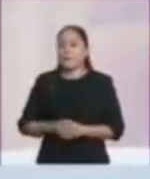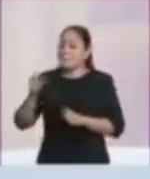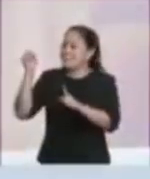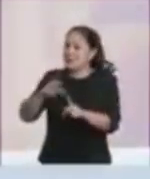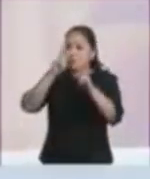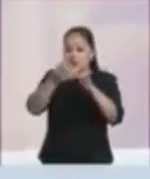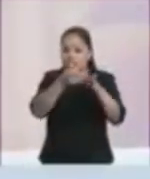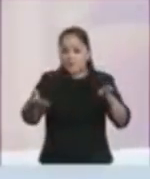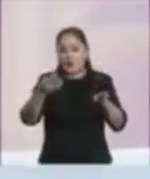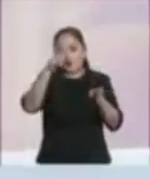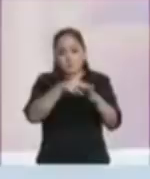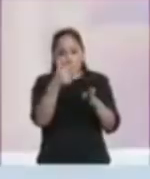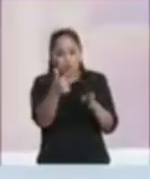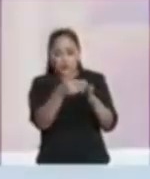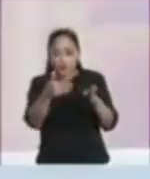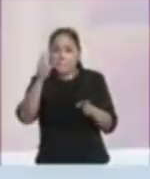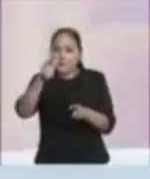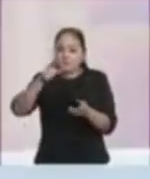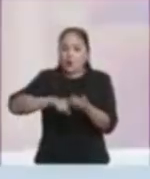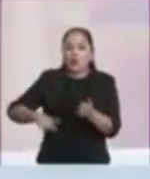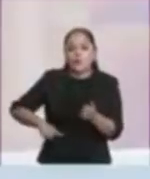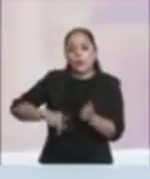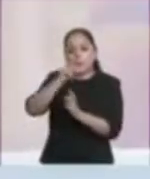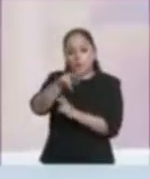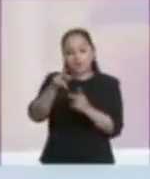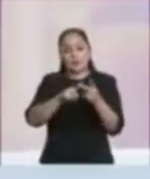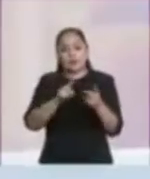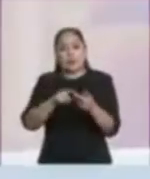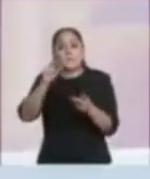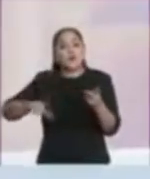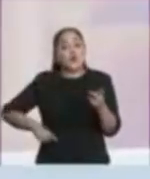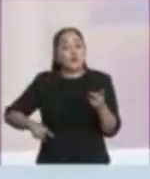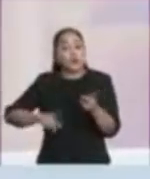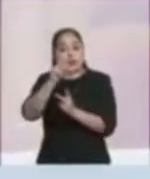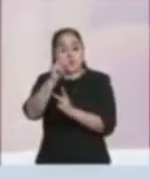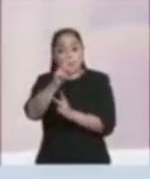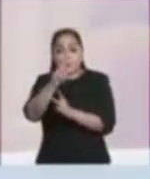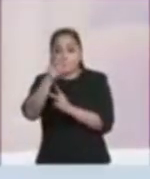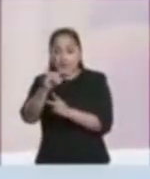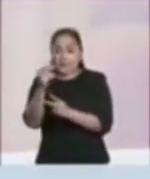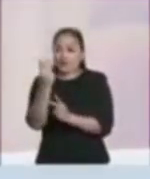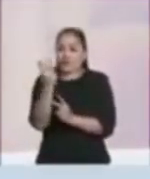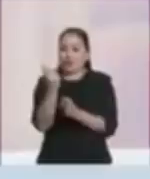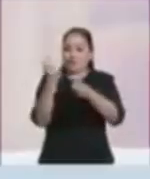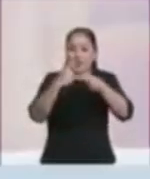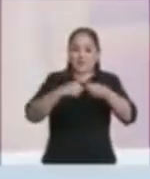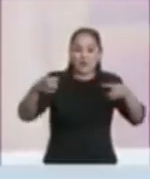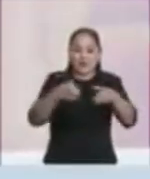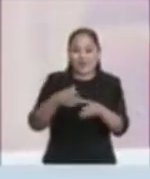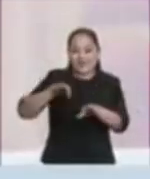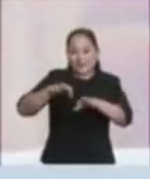mismo periodo. A partir del 2008 hubo un gobierno panista, hubo un gobierno priista, y de hecho usted formó parte de los dos gobiernos en la